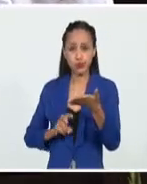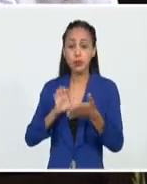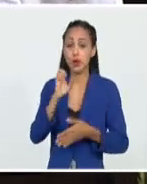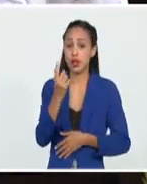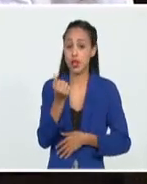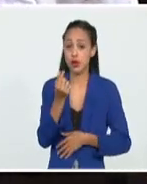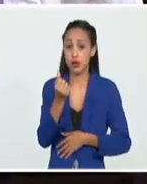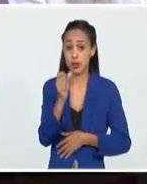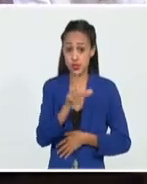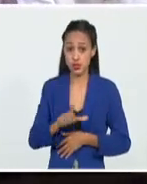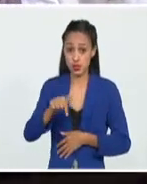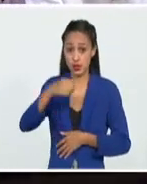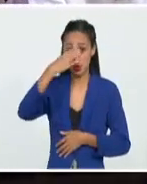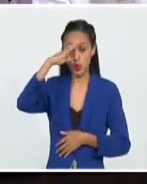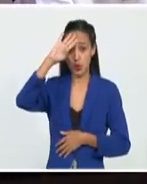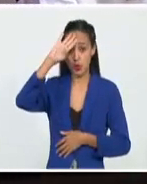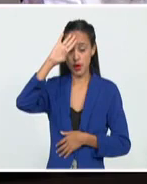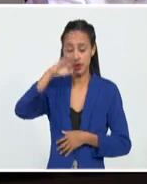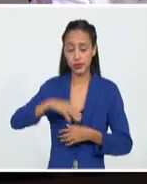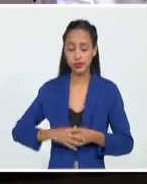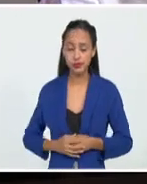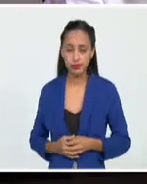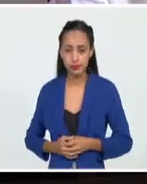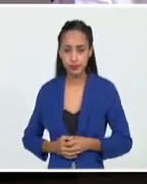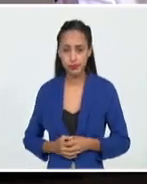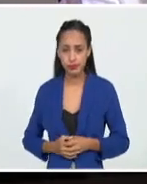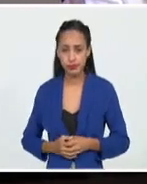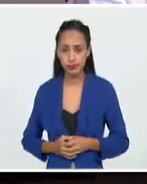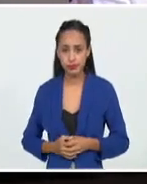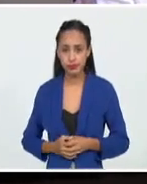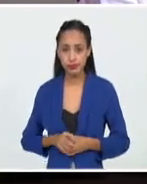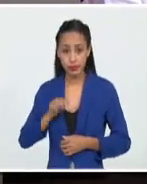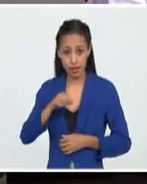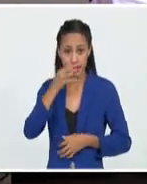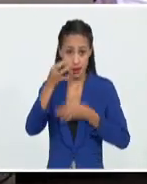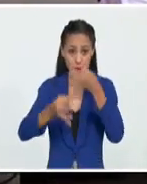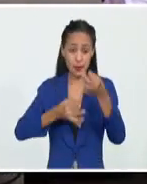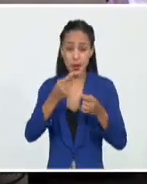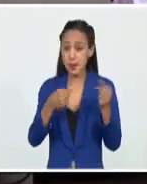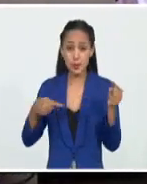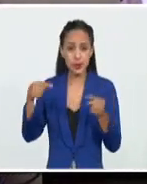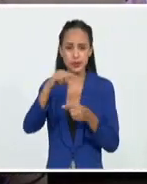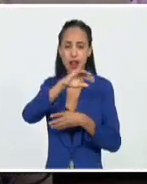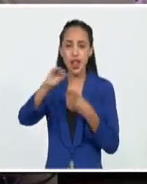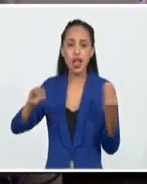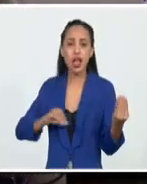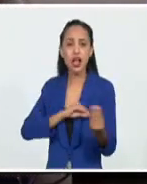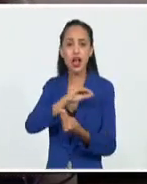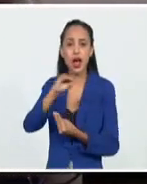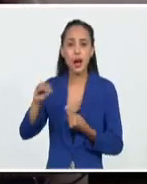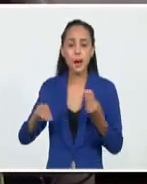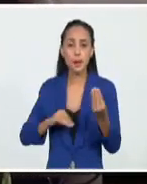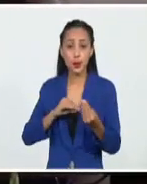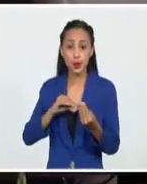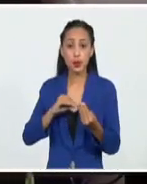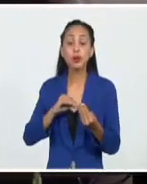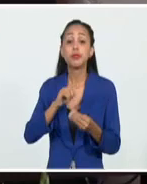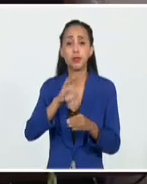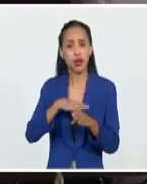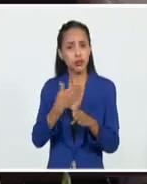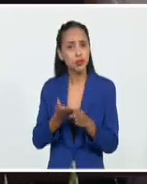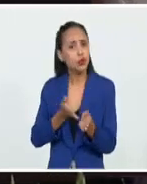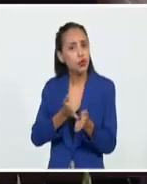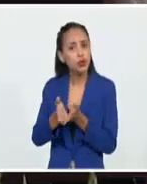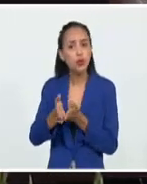económico y social cubano de desarrollo socialista, texto que fundamenta las principales transformaciones para consolidar la continuidad